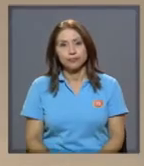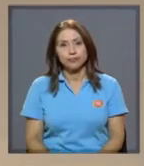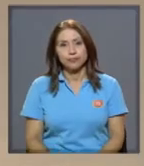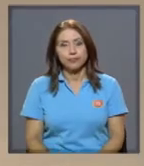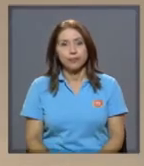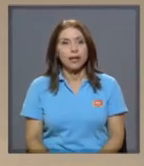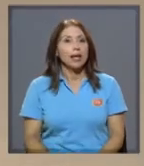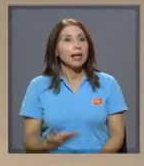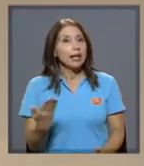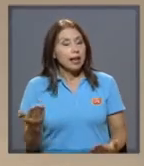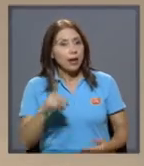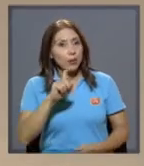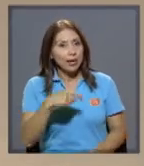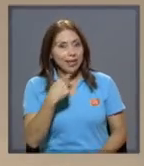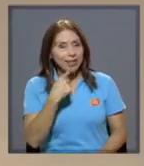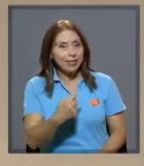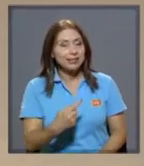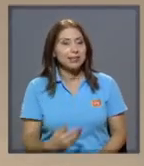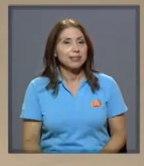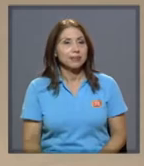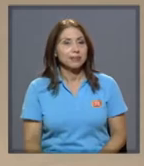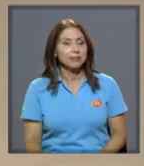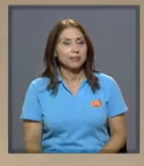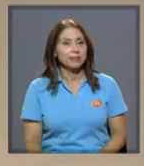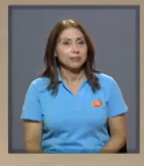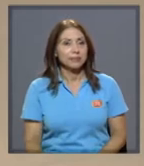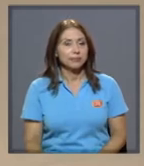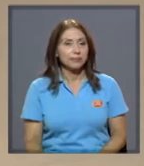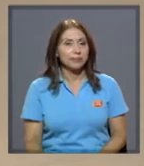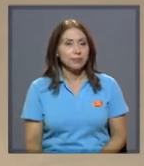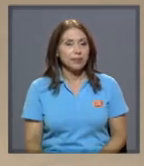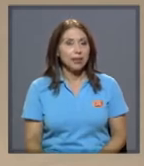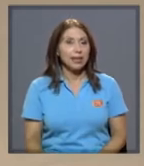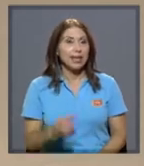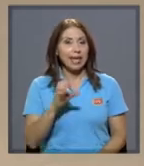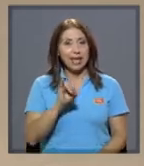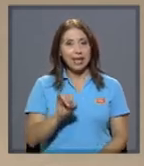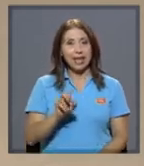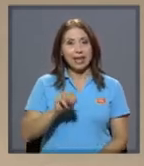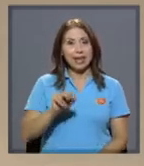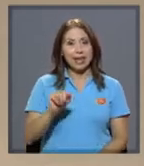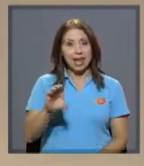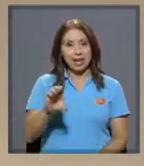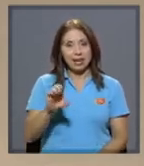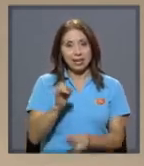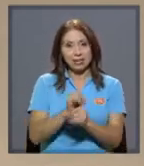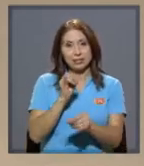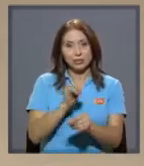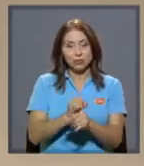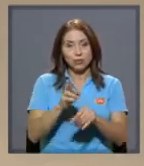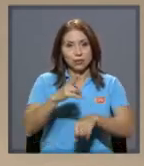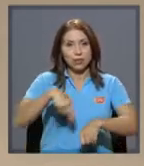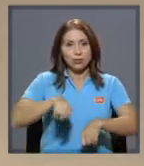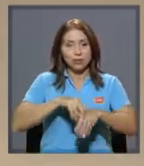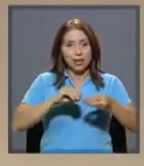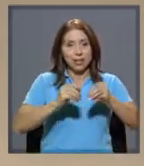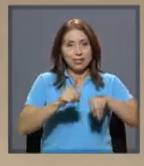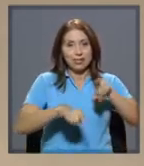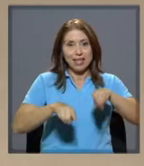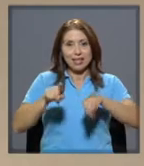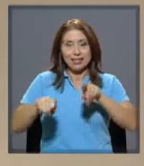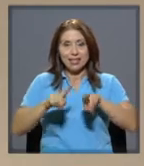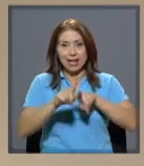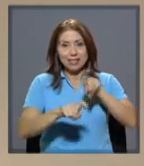Claro, aquí hay que decir que el INEC, el Instituto Nacional de Estadística y Censos,